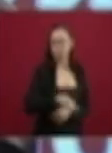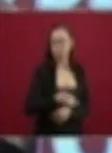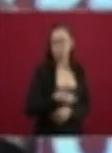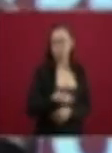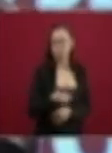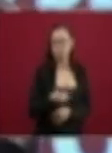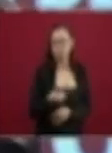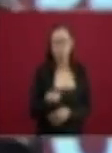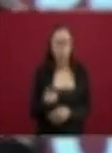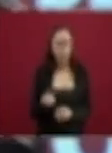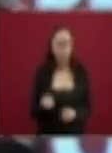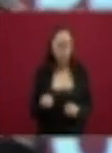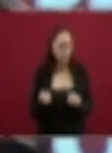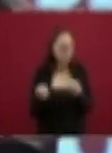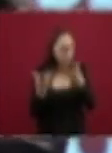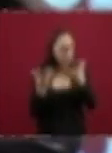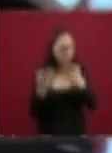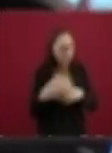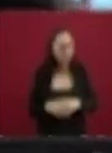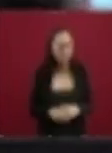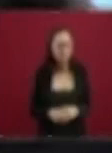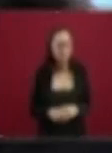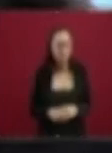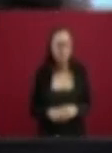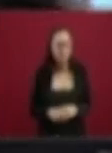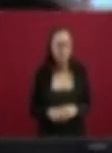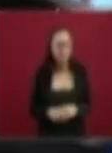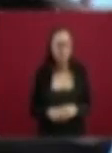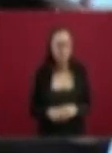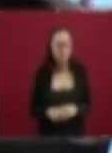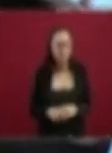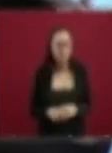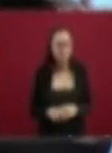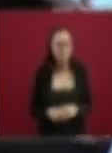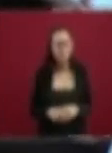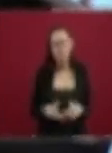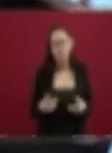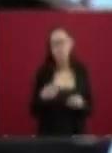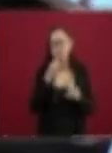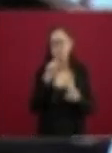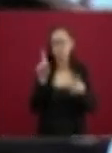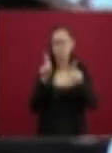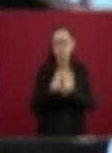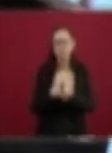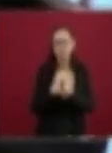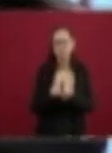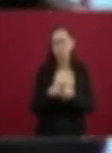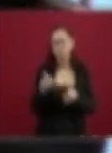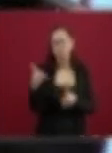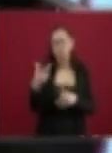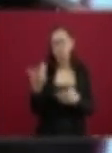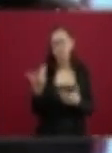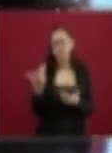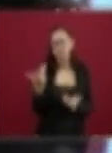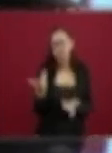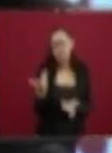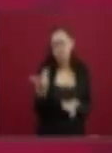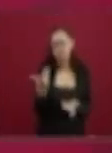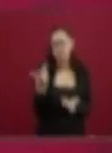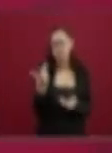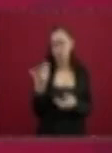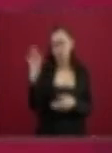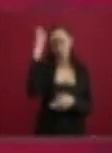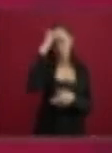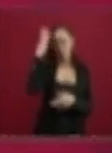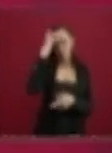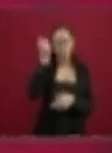lennox país de usuario puesto contra el paredón lo hicieron ver si todo el mundo el problema del mundo es el grado de desigualdad